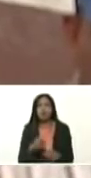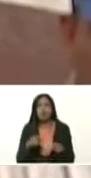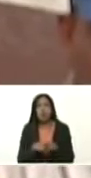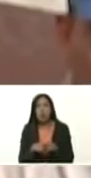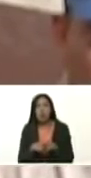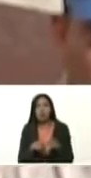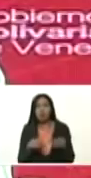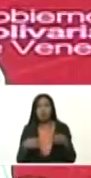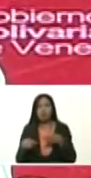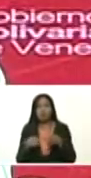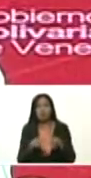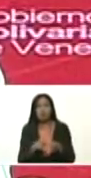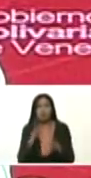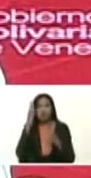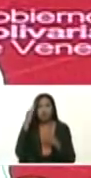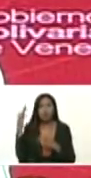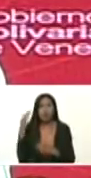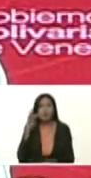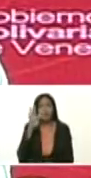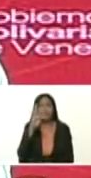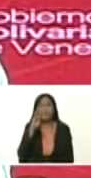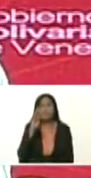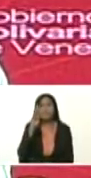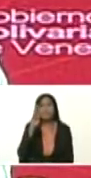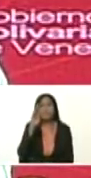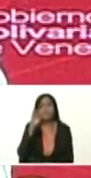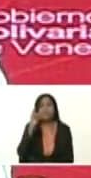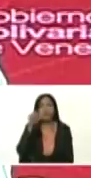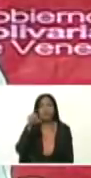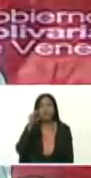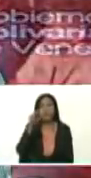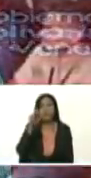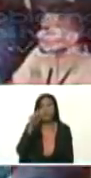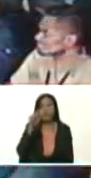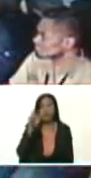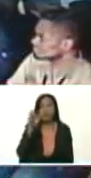Correcto. La gloriosa Briquetera del Orinoco, pues.